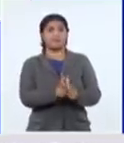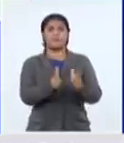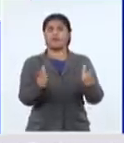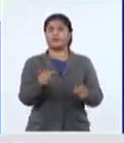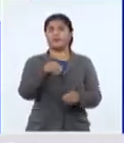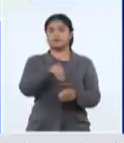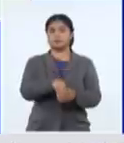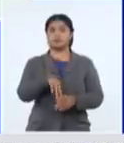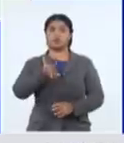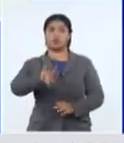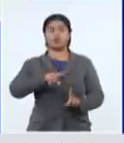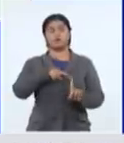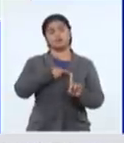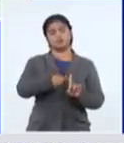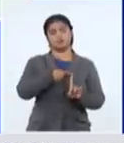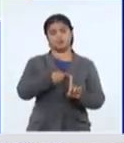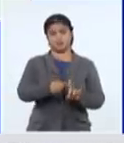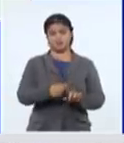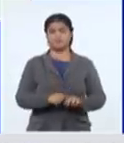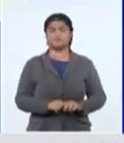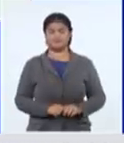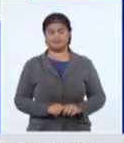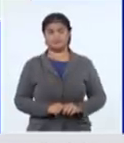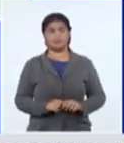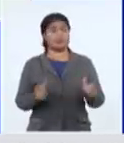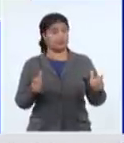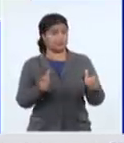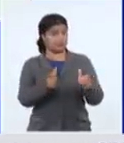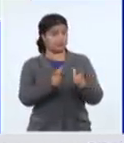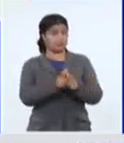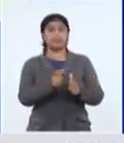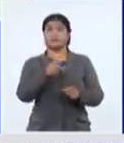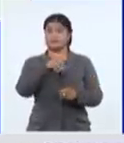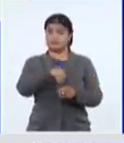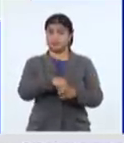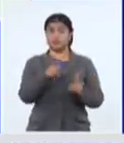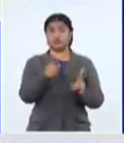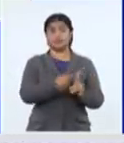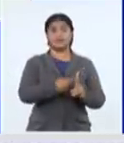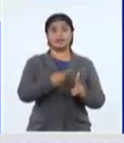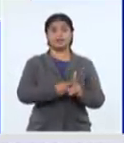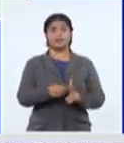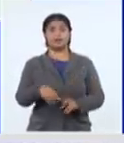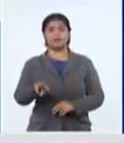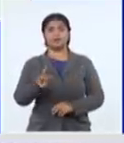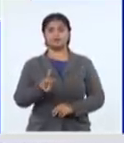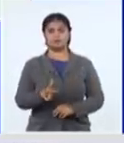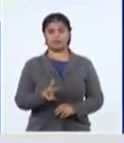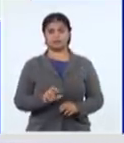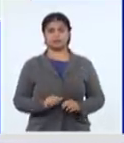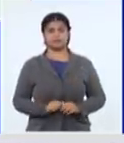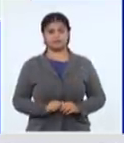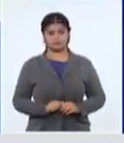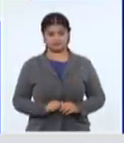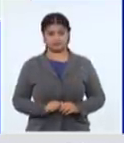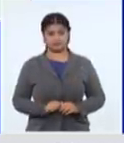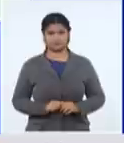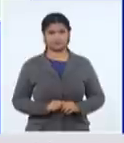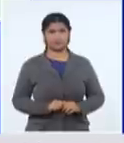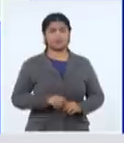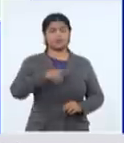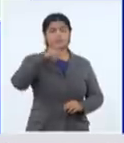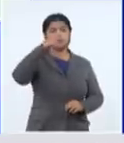noticia alentadora para este municipio. Yateras 3 enfermos de COVID-19, San Antonio del Sur 2